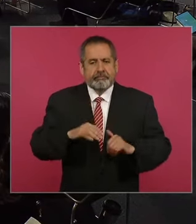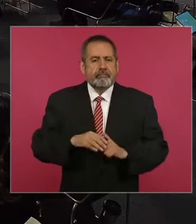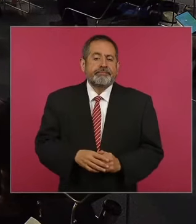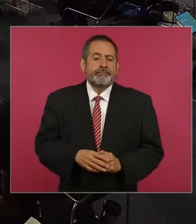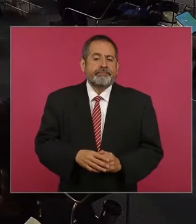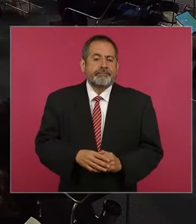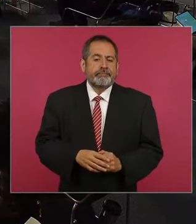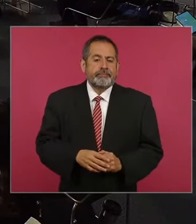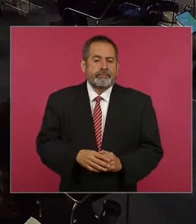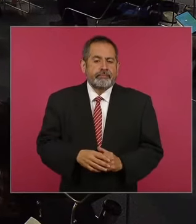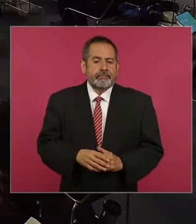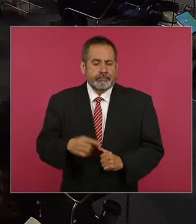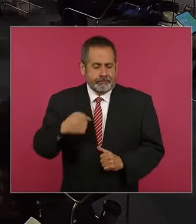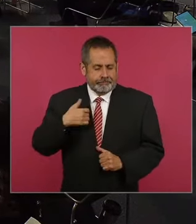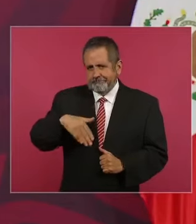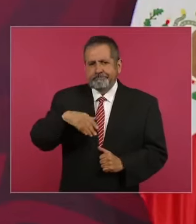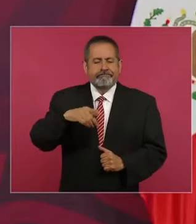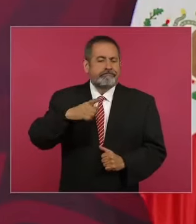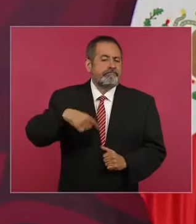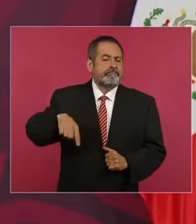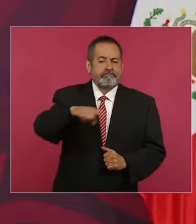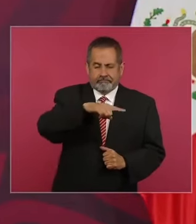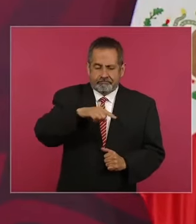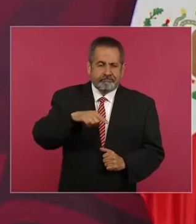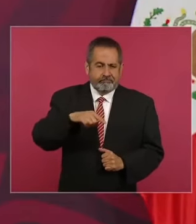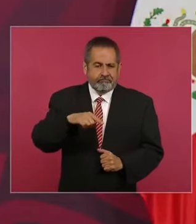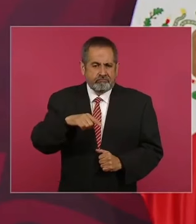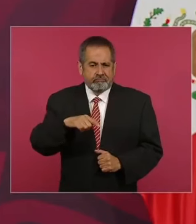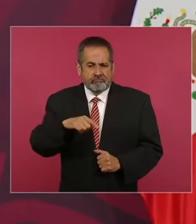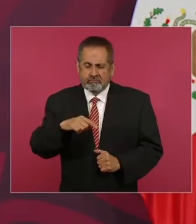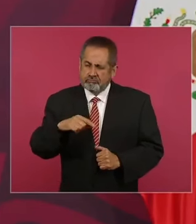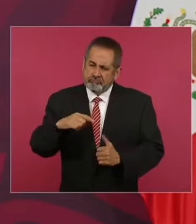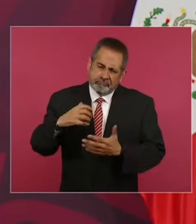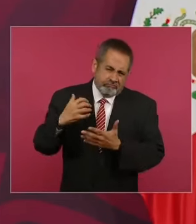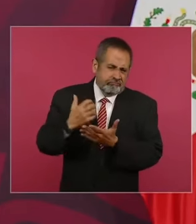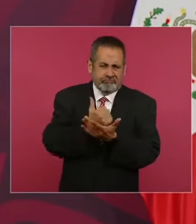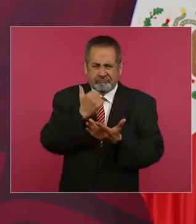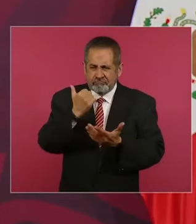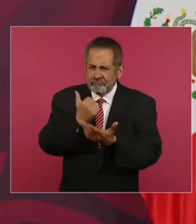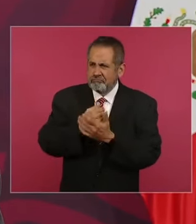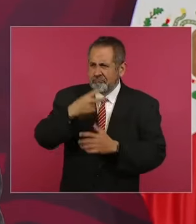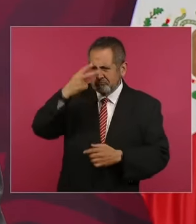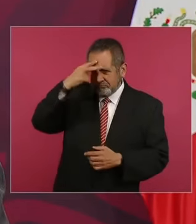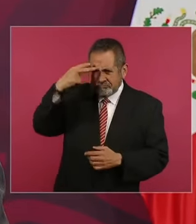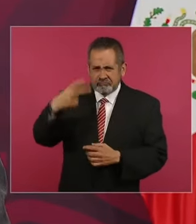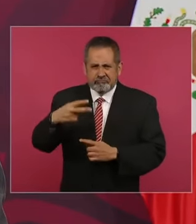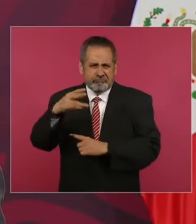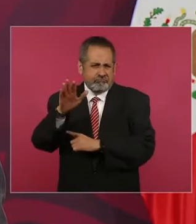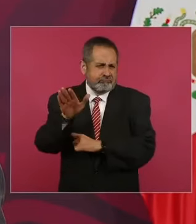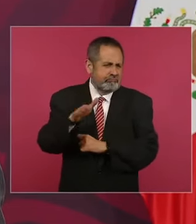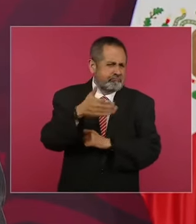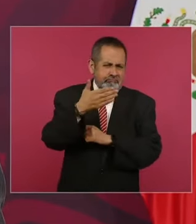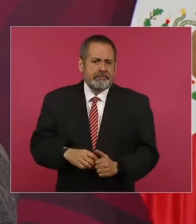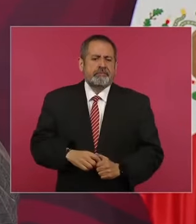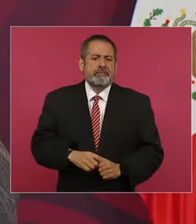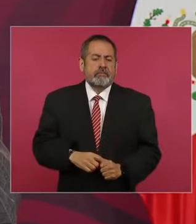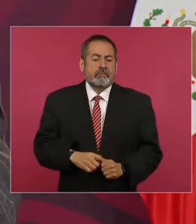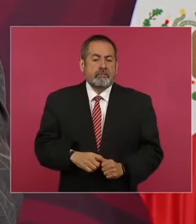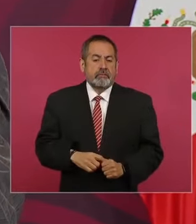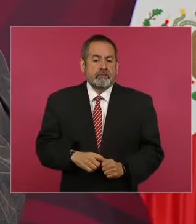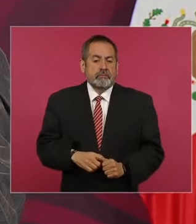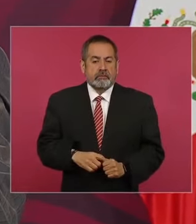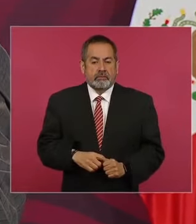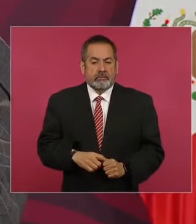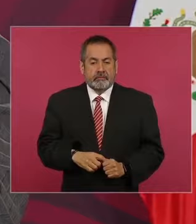que sabía yo que iban a poner por delante el nombre de México, como lo hicieron, en alto a